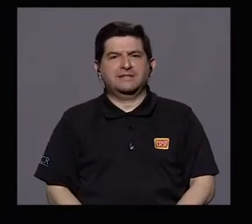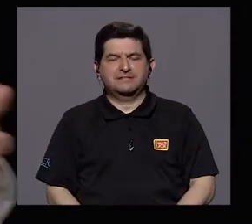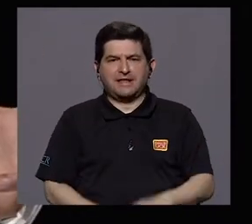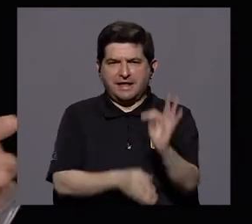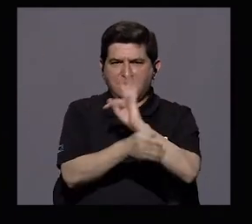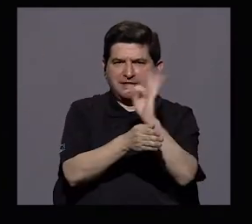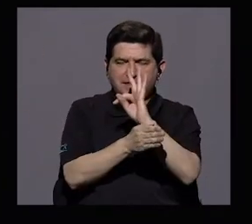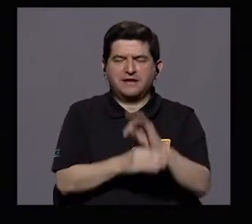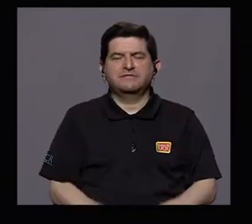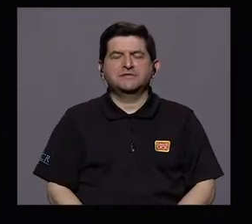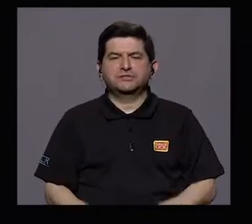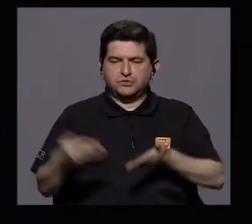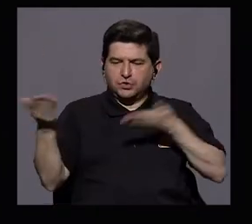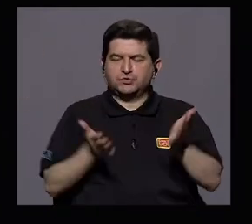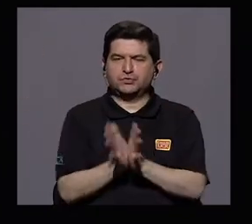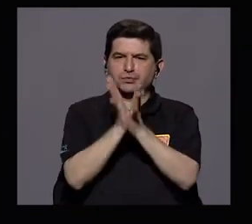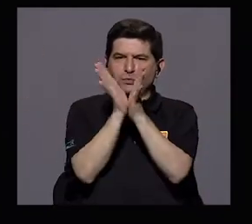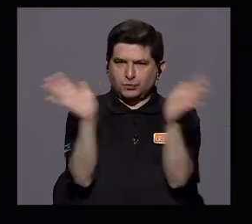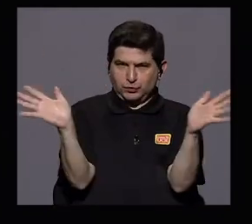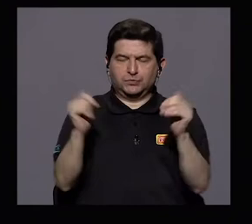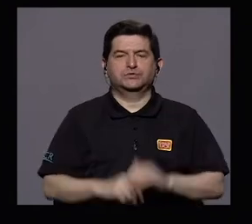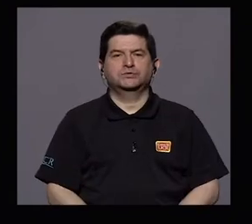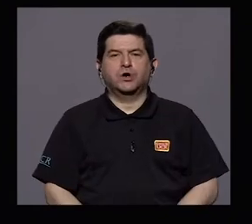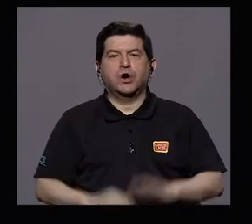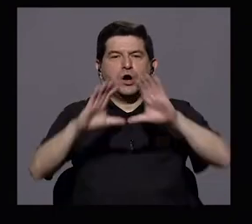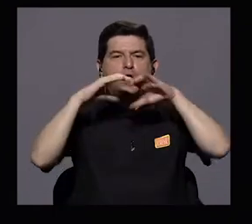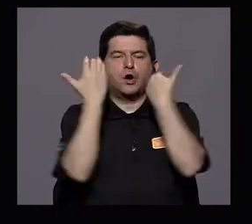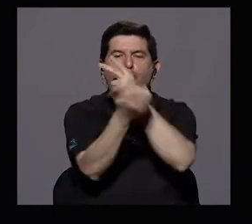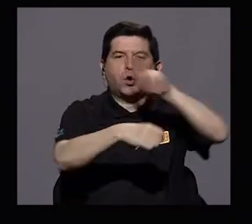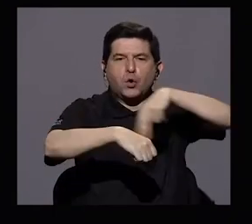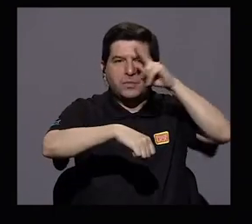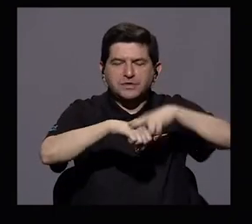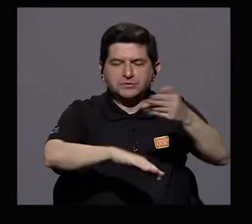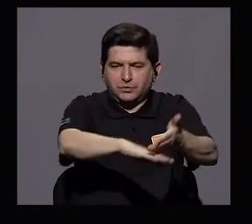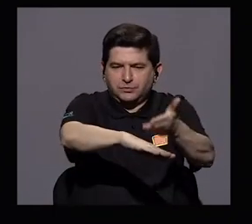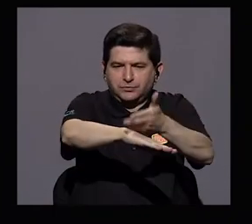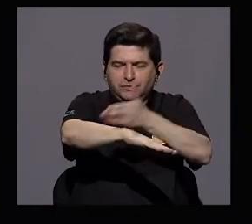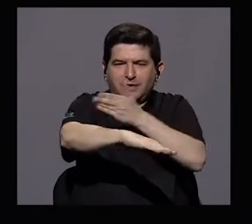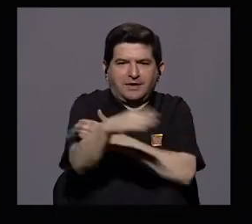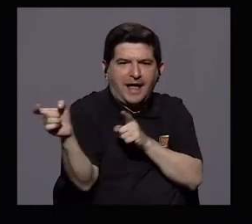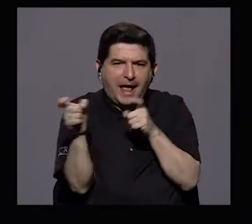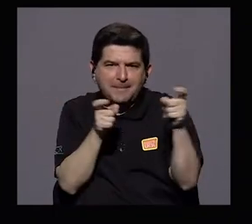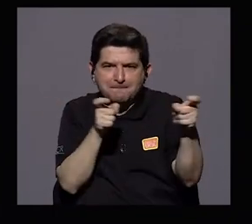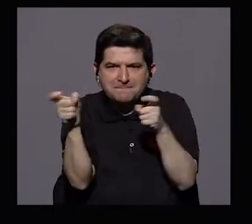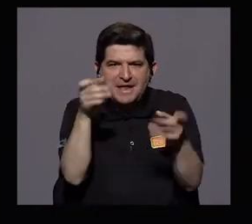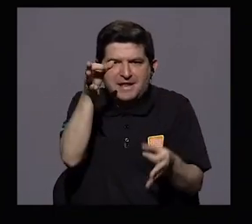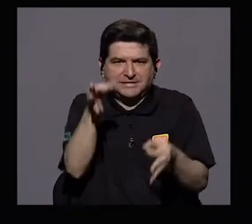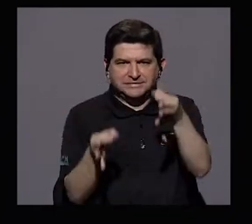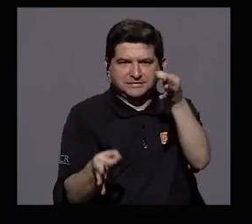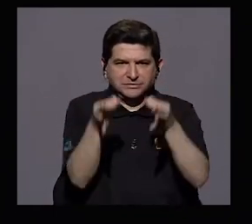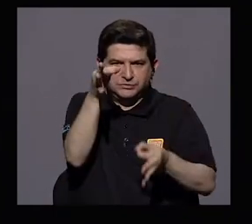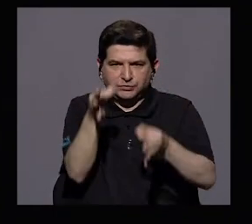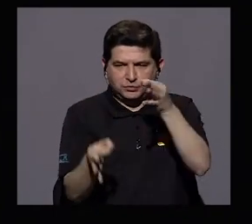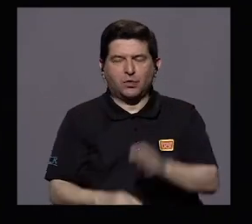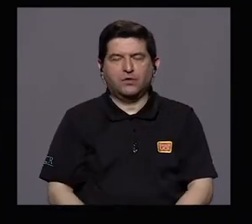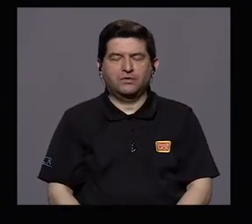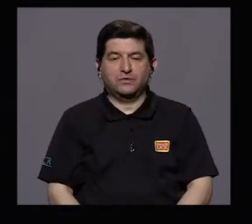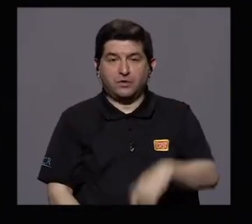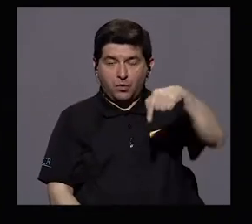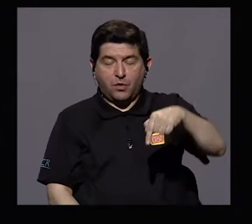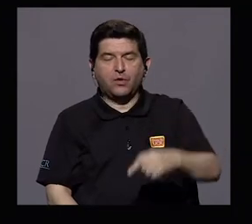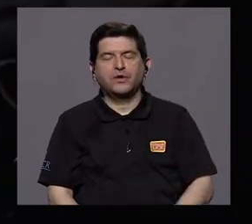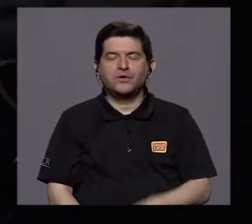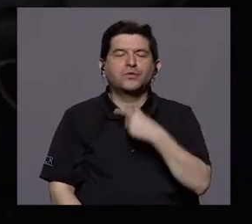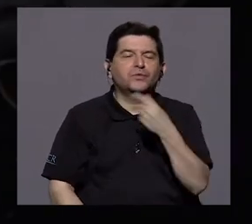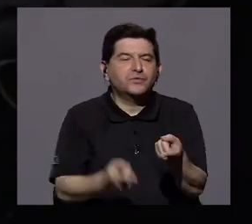marco de la televisión del servicio público, y es la Comisión Nacional para el Mejoramiento de la Administración de Justicia. Tengo el gusto